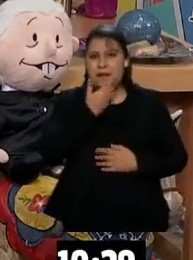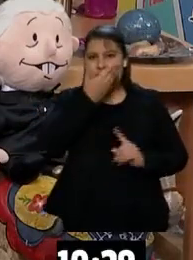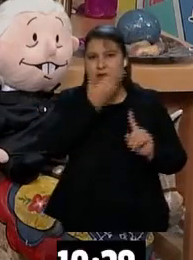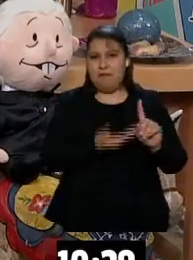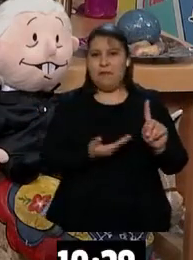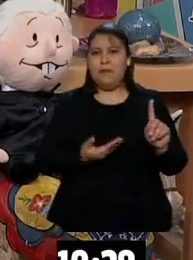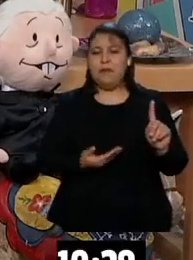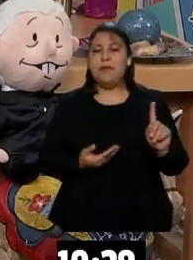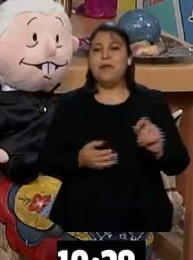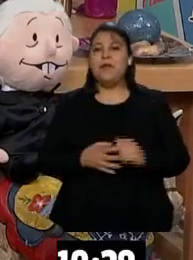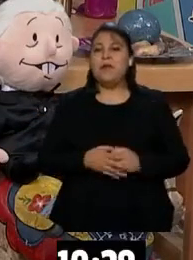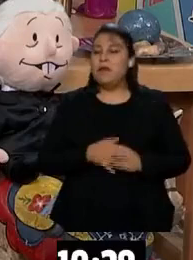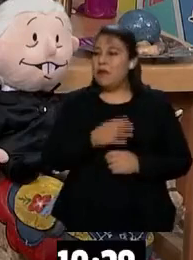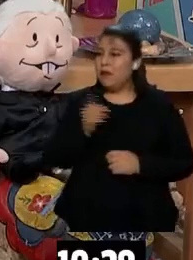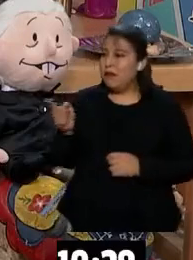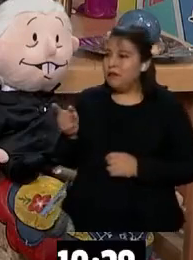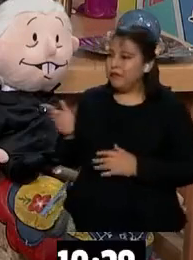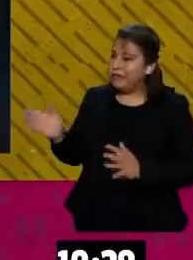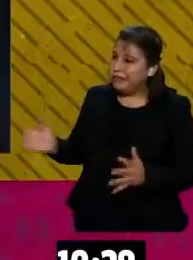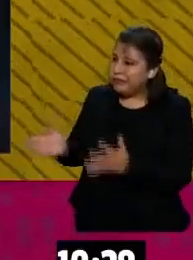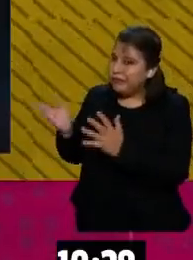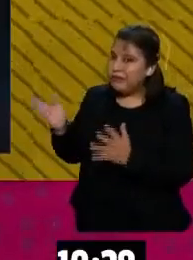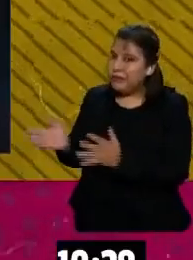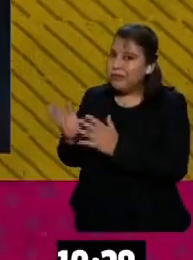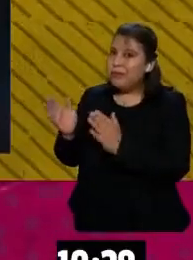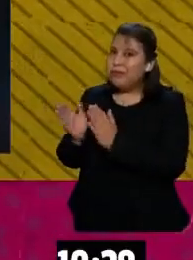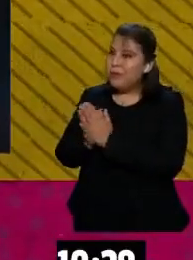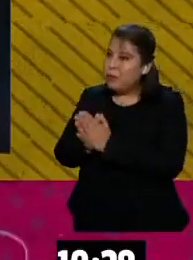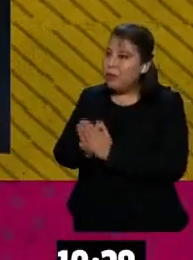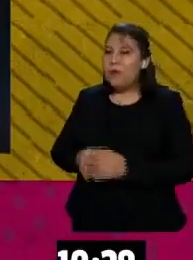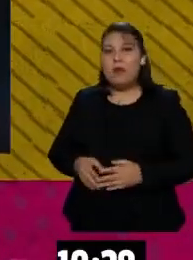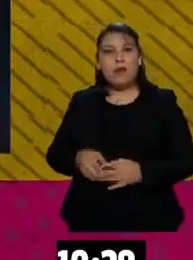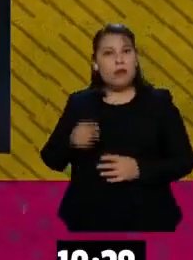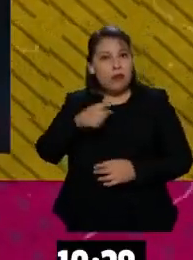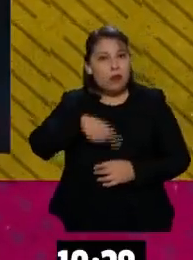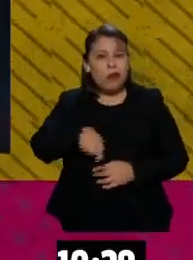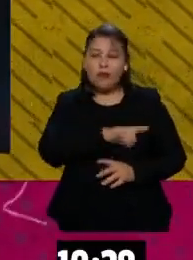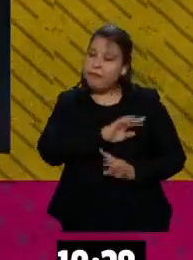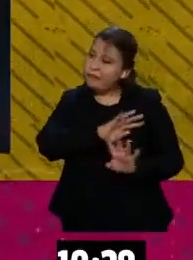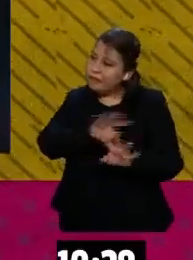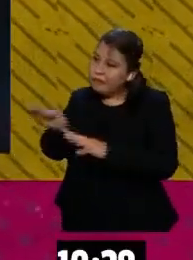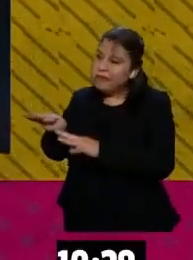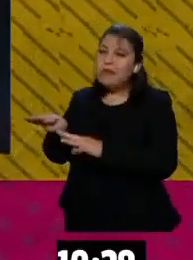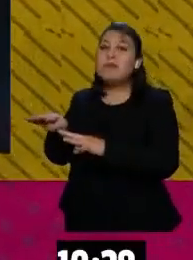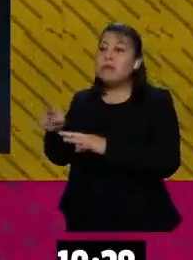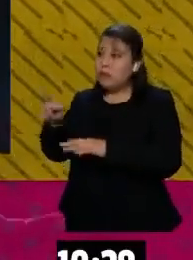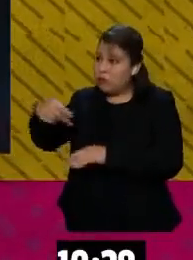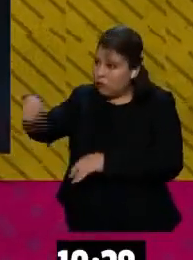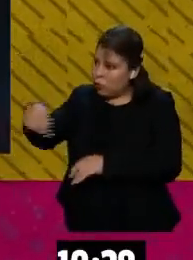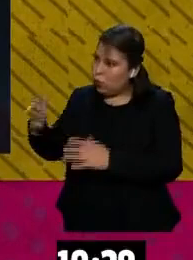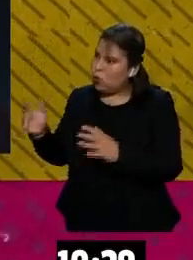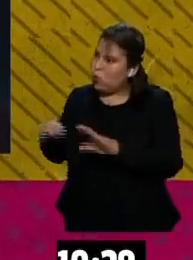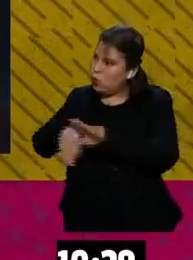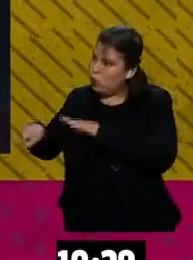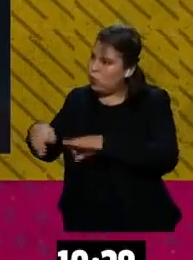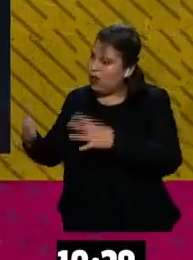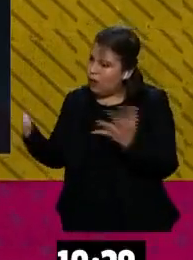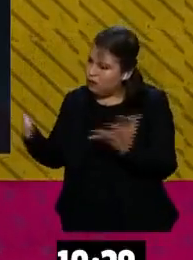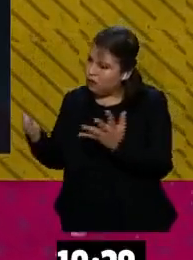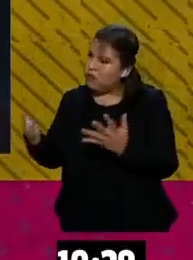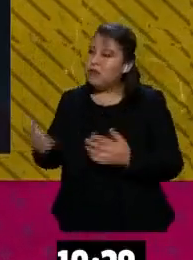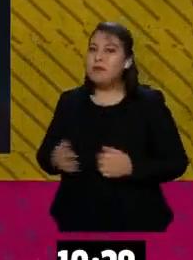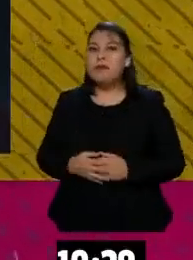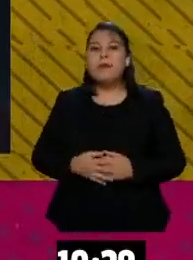la inoperancia de Gertz, por eso lo ha puesto ya en el centro, en el escenario. Lo ha puesto a trabajar. Mira, apenas